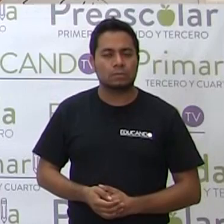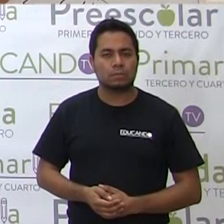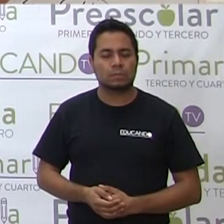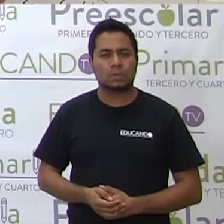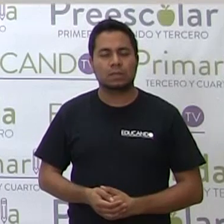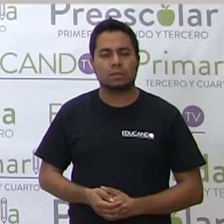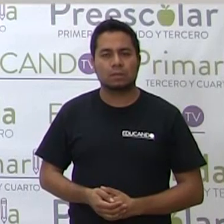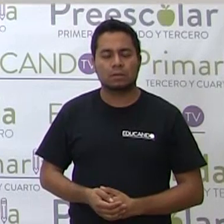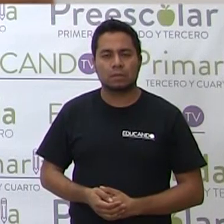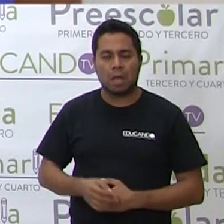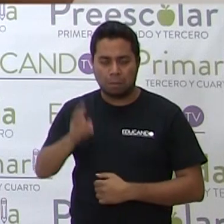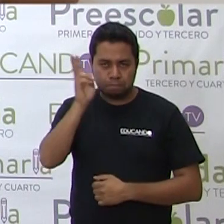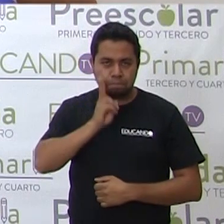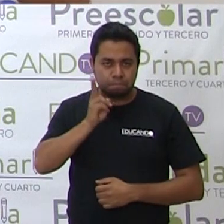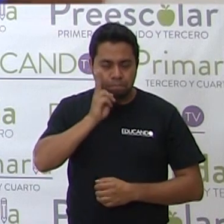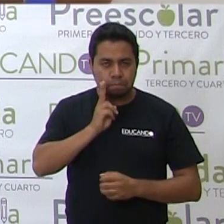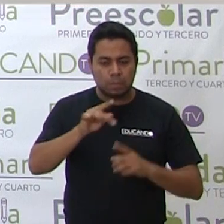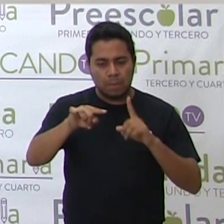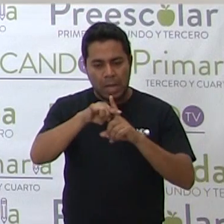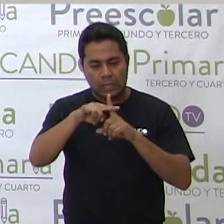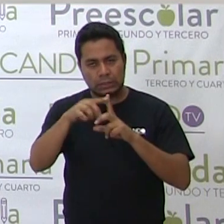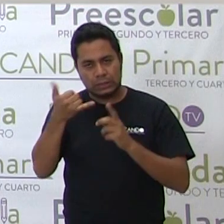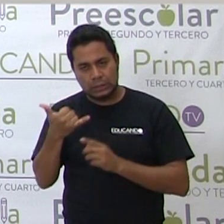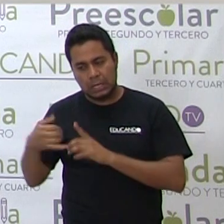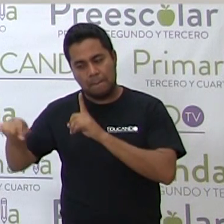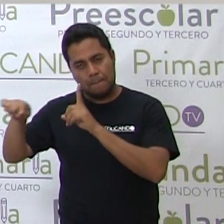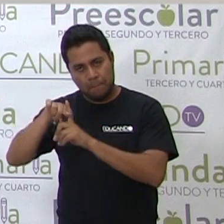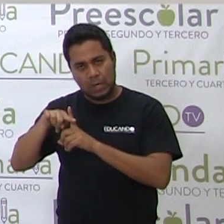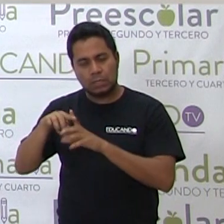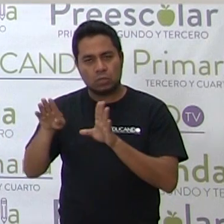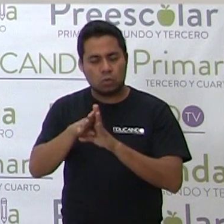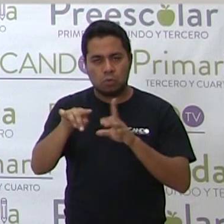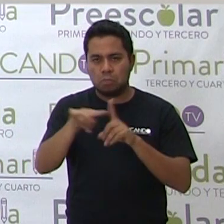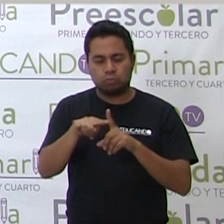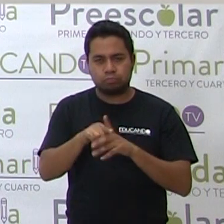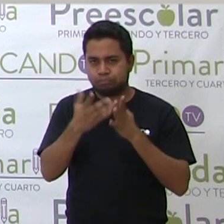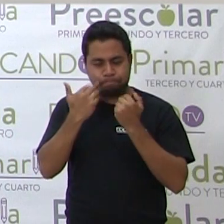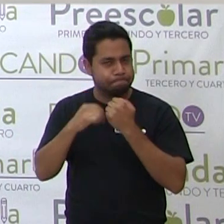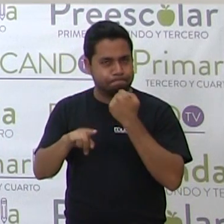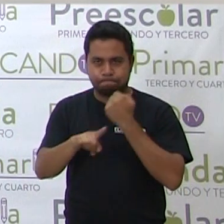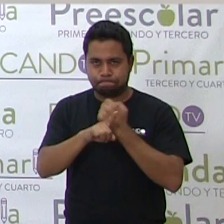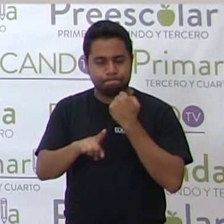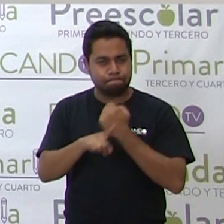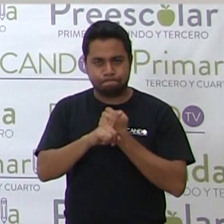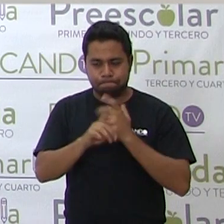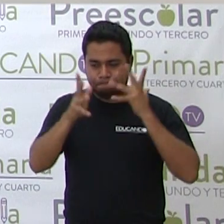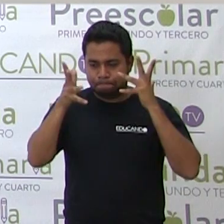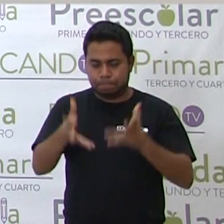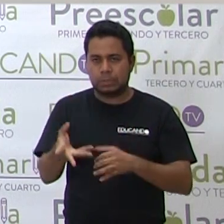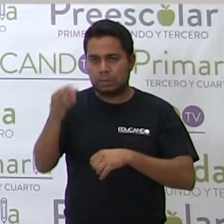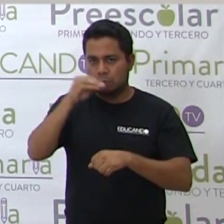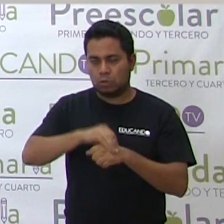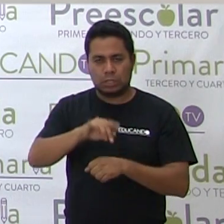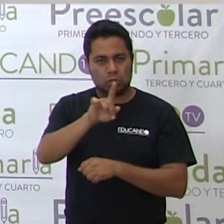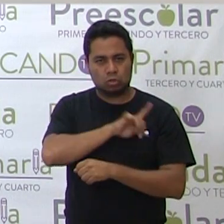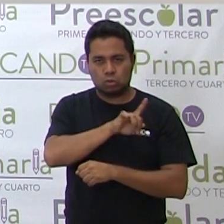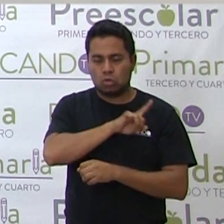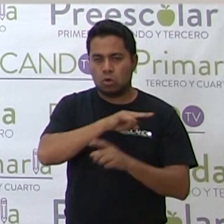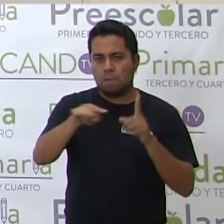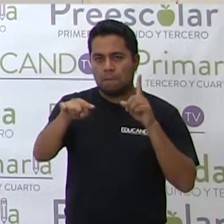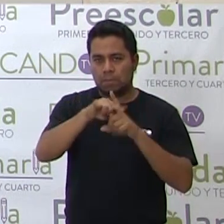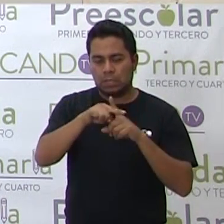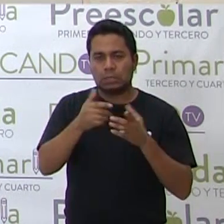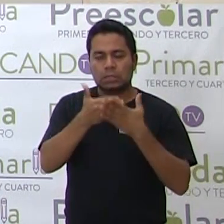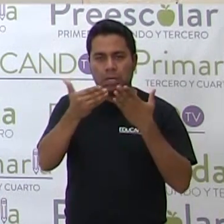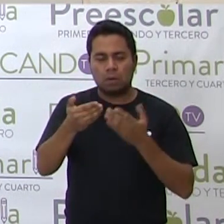poner más y más como es positivo no hay problema si se pone el signo más